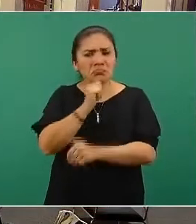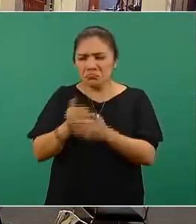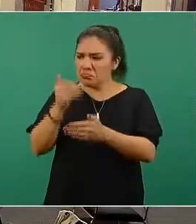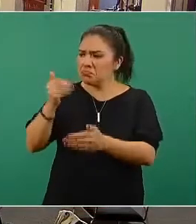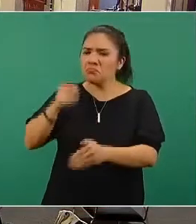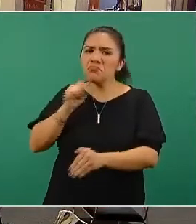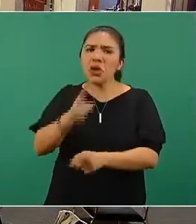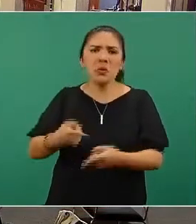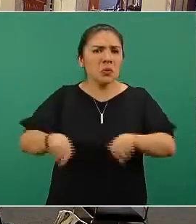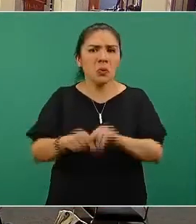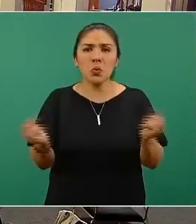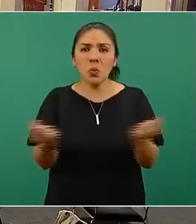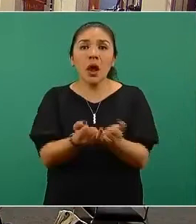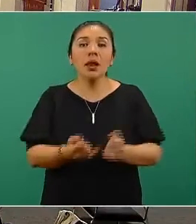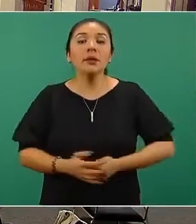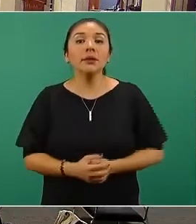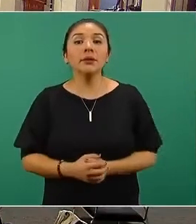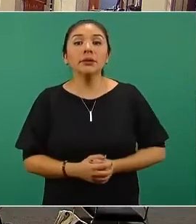últimos días. La siguiente.